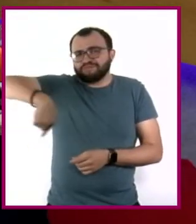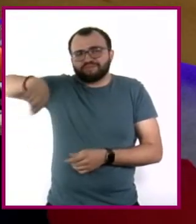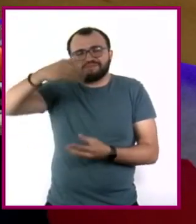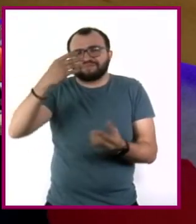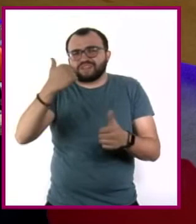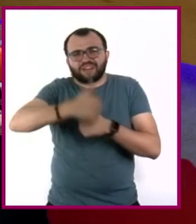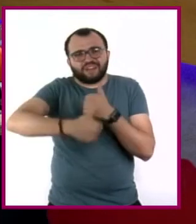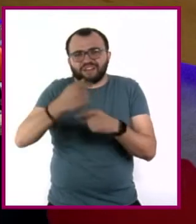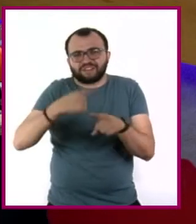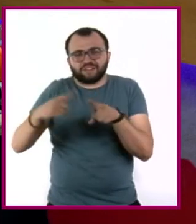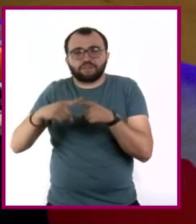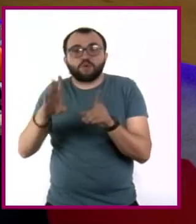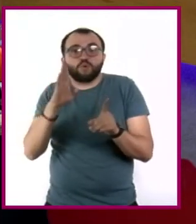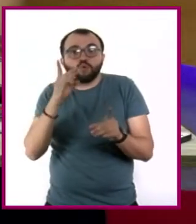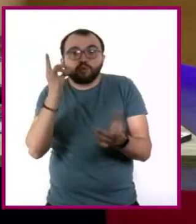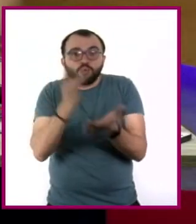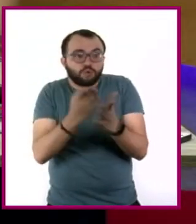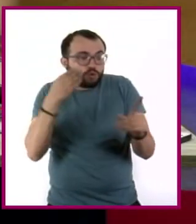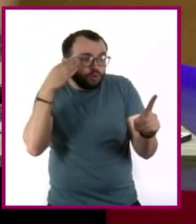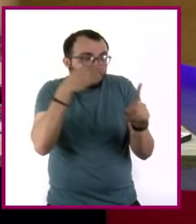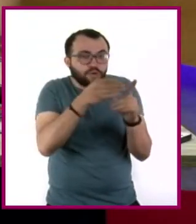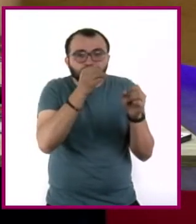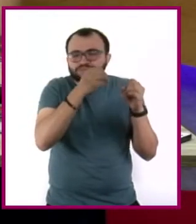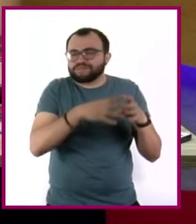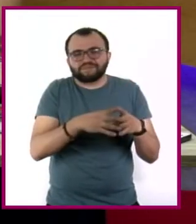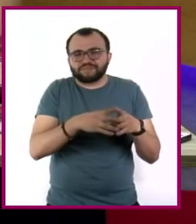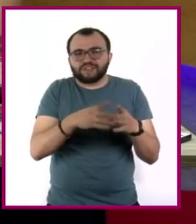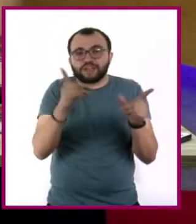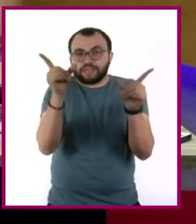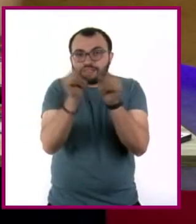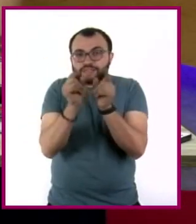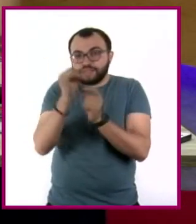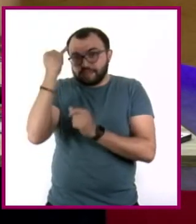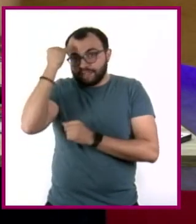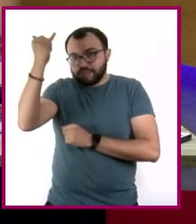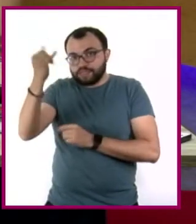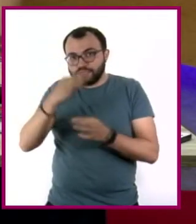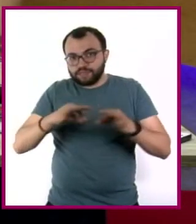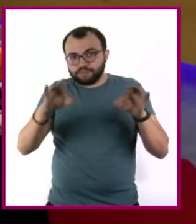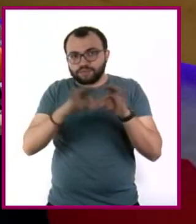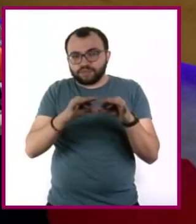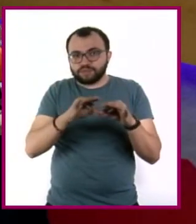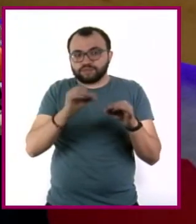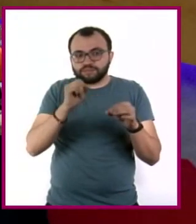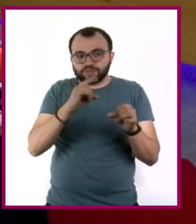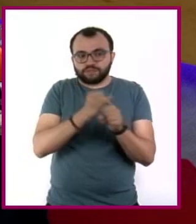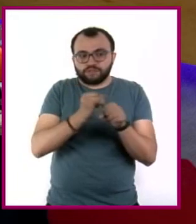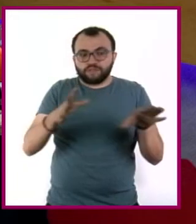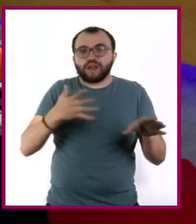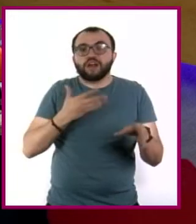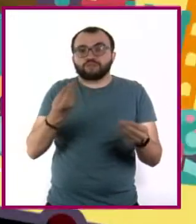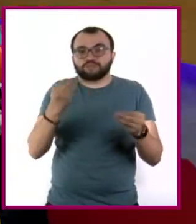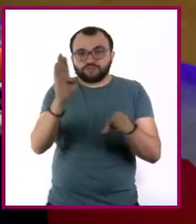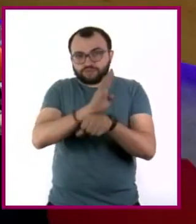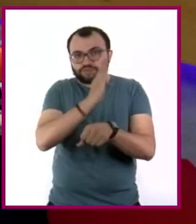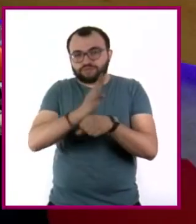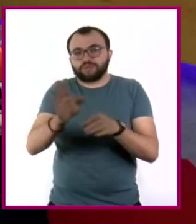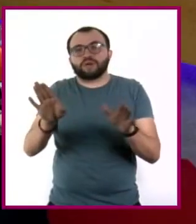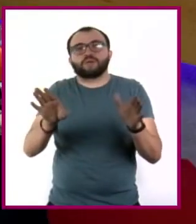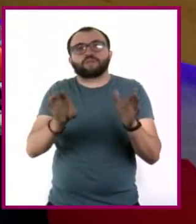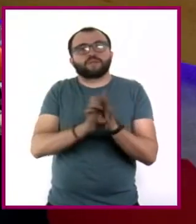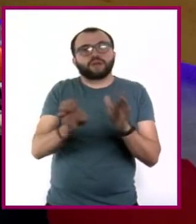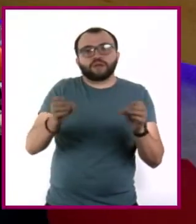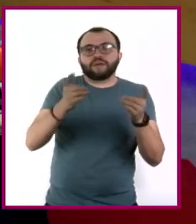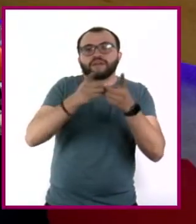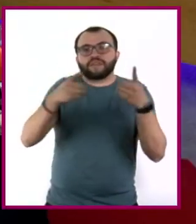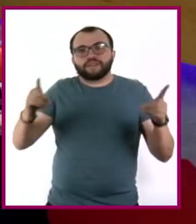Y no solo se centra en un formato textual. El sintetizar las ideas principales de cualquier tipo de información tiene muchos beneficios, como desarrollar